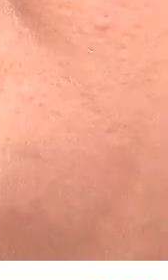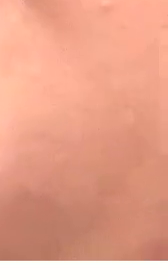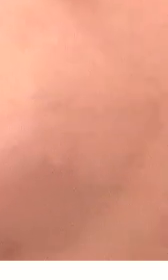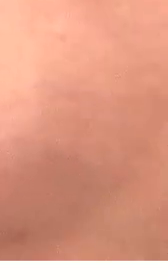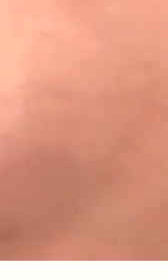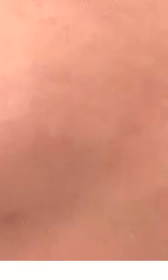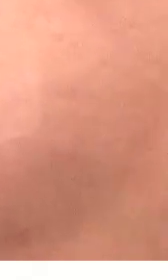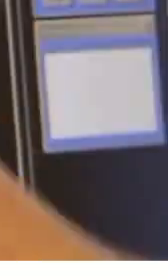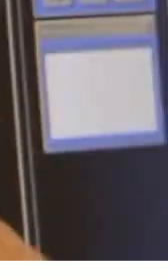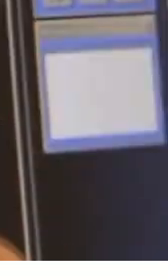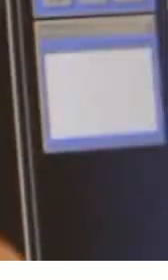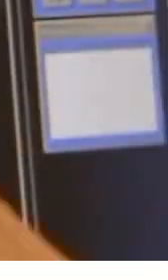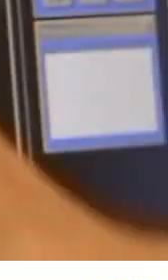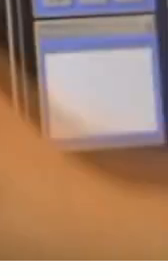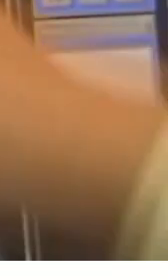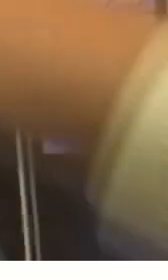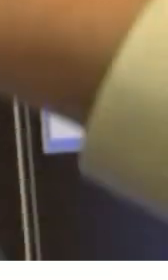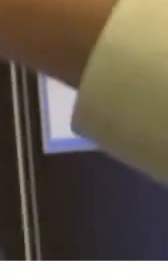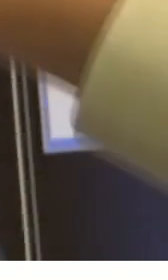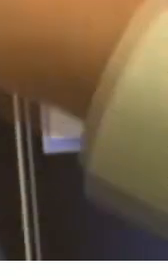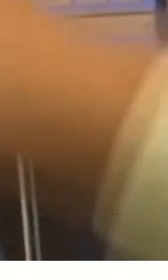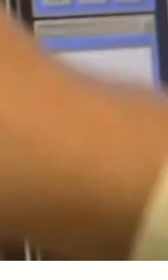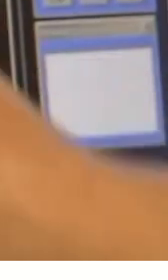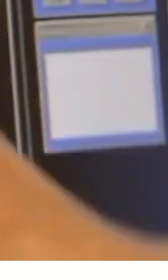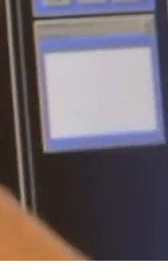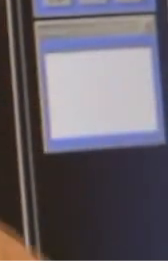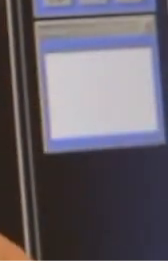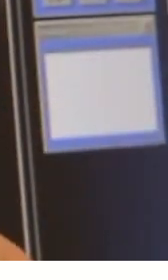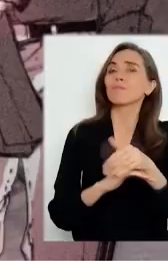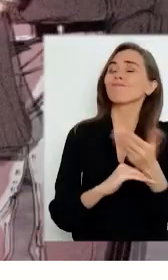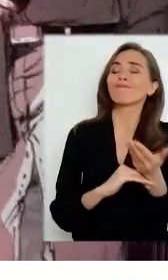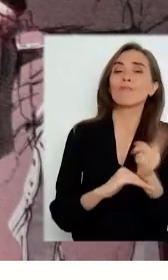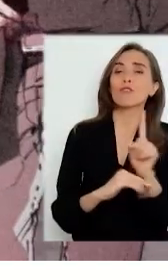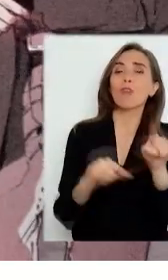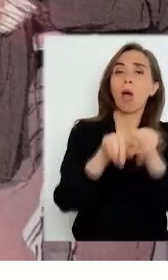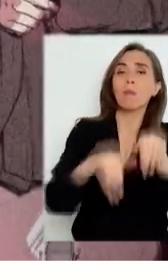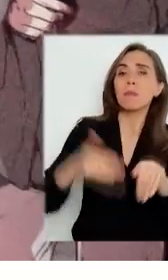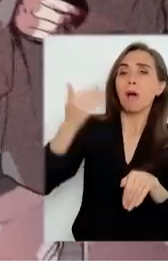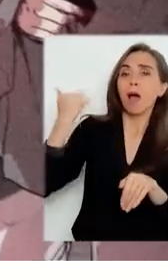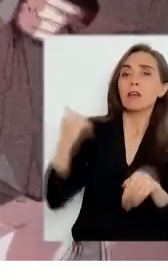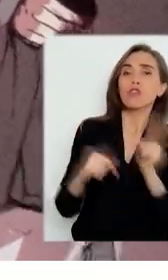Fumar daña la piel, mancha los dientes y puede terminar en la muerte. Pero hay que